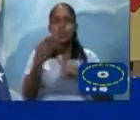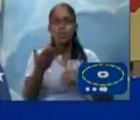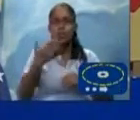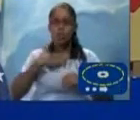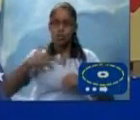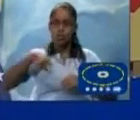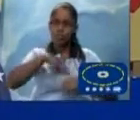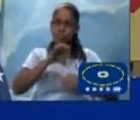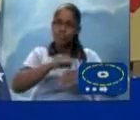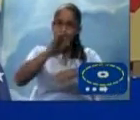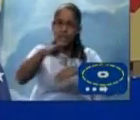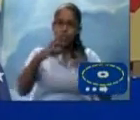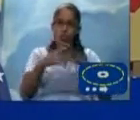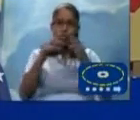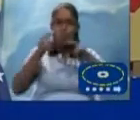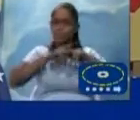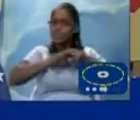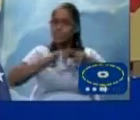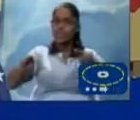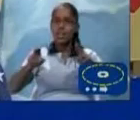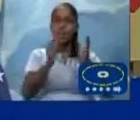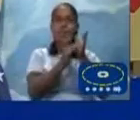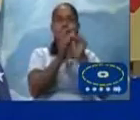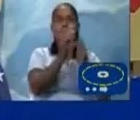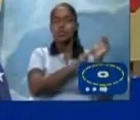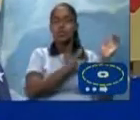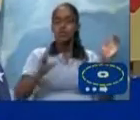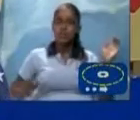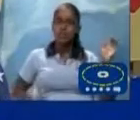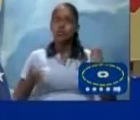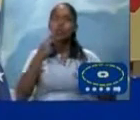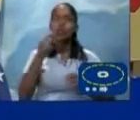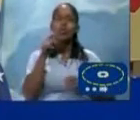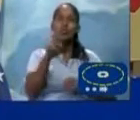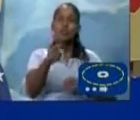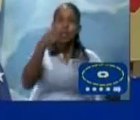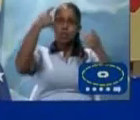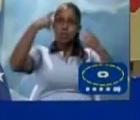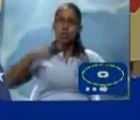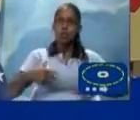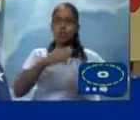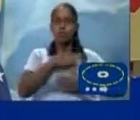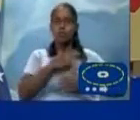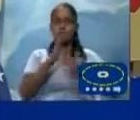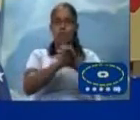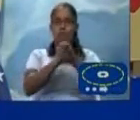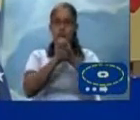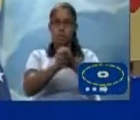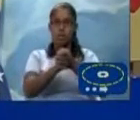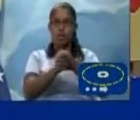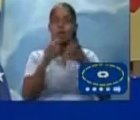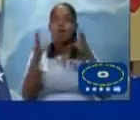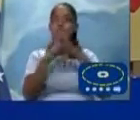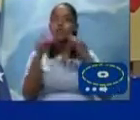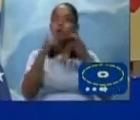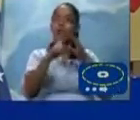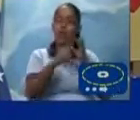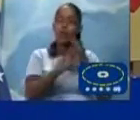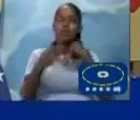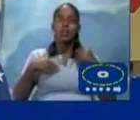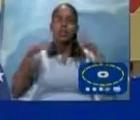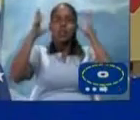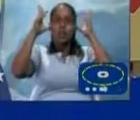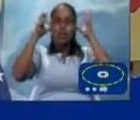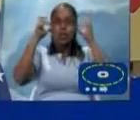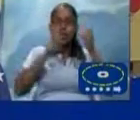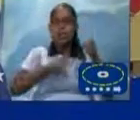ha dejado todo al descubierto. Jesucristo dijo: ustedes son mis amigos, y todas las cosas que oí de mi